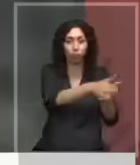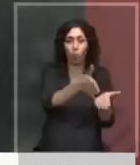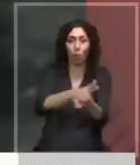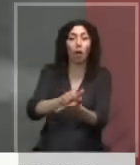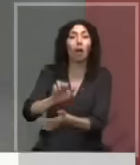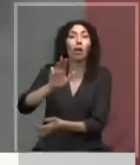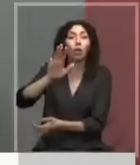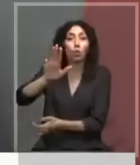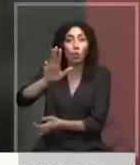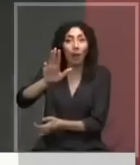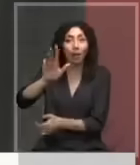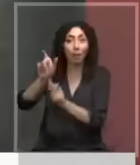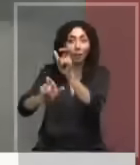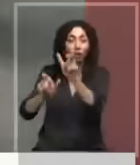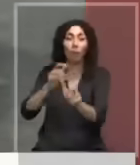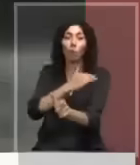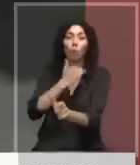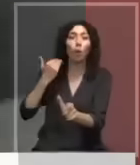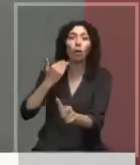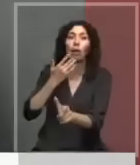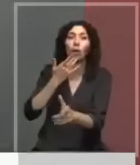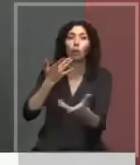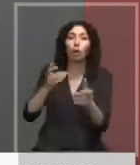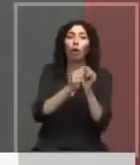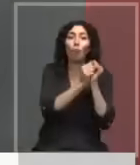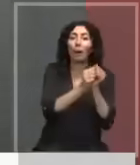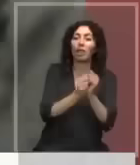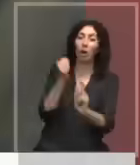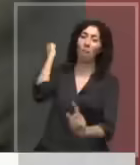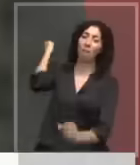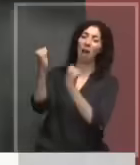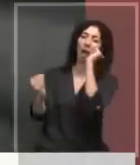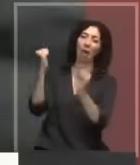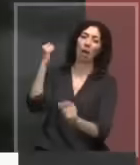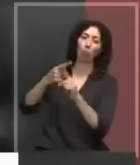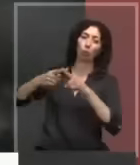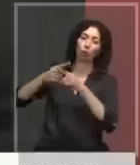murieron apuñalados por sus propios compañeros de celda.